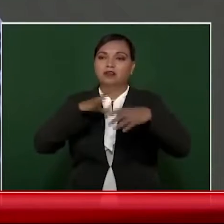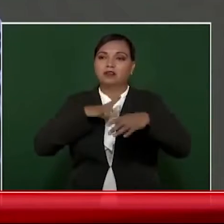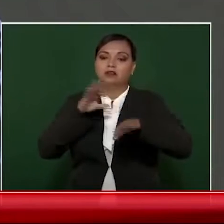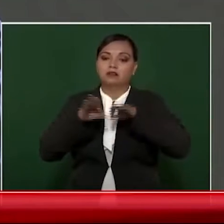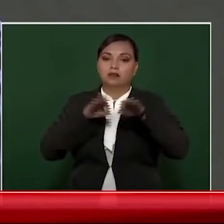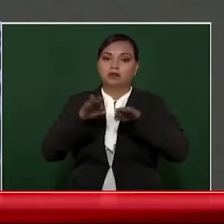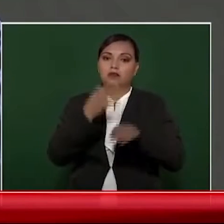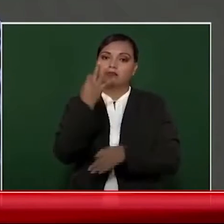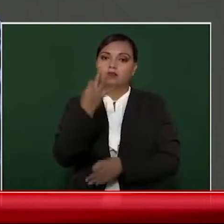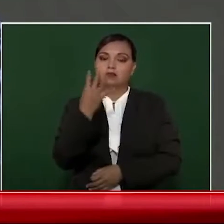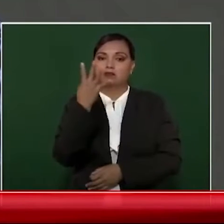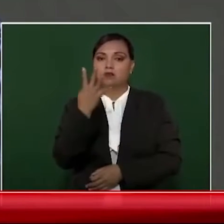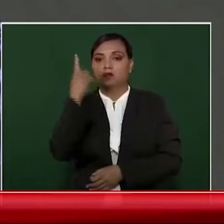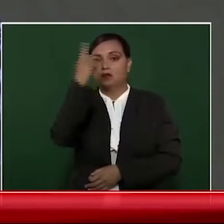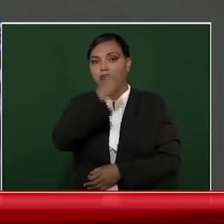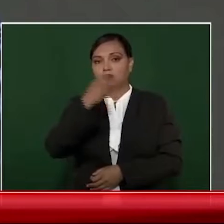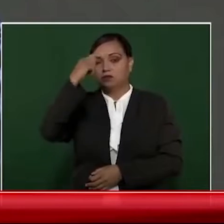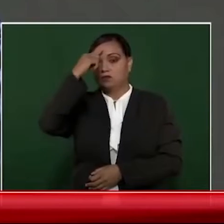Trabajaban